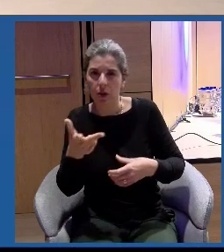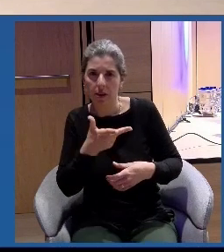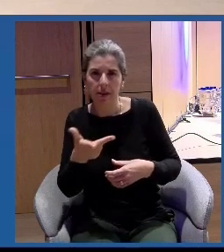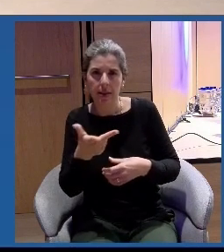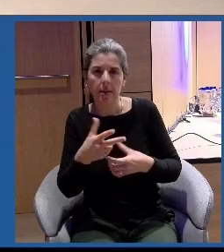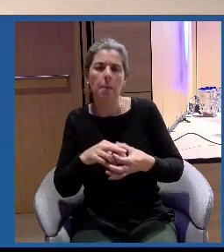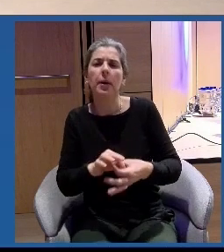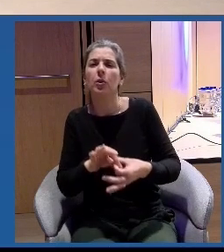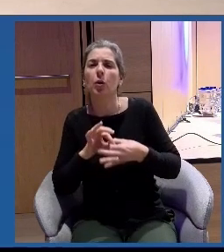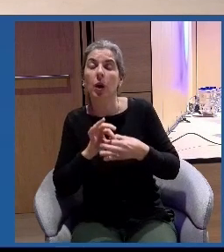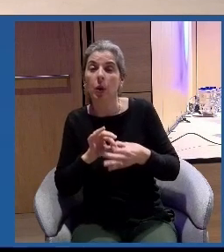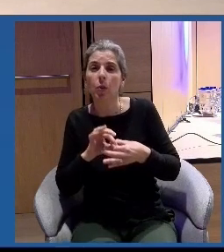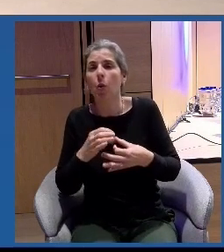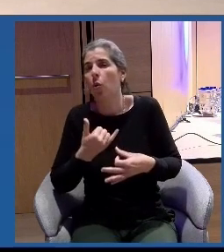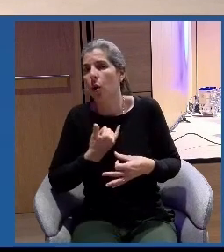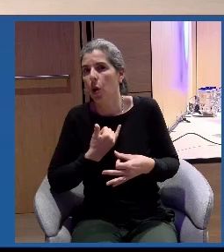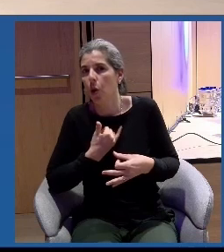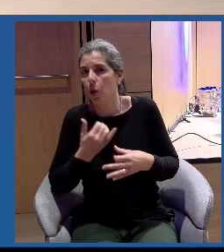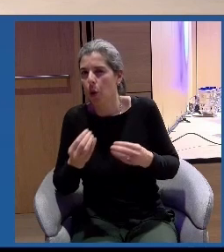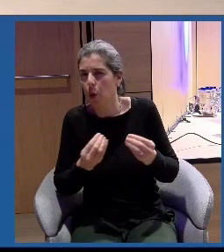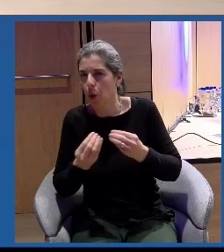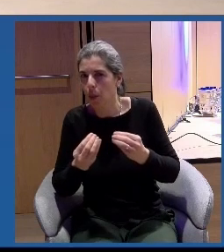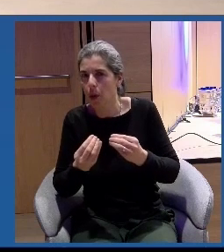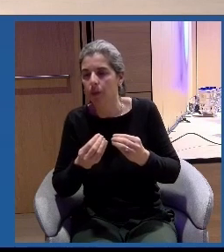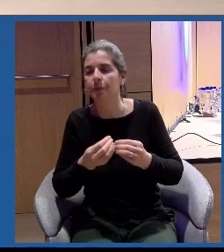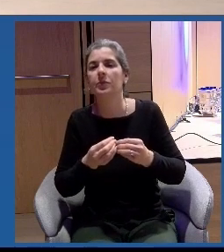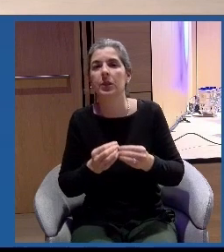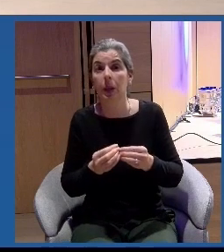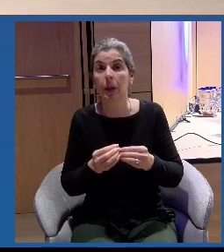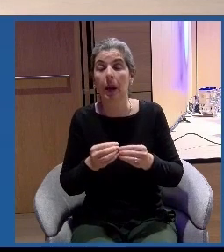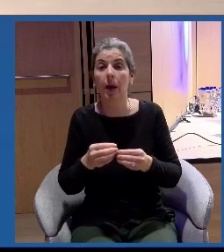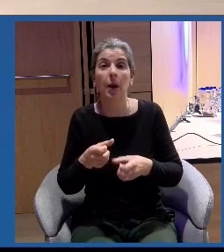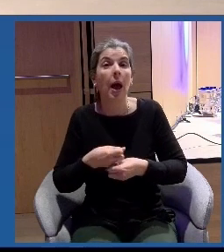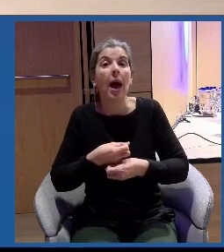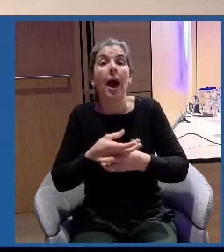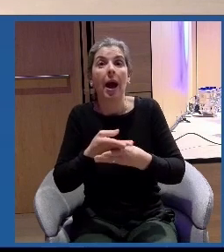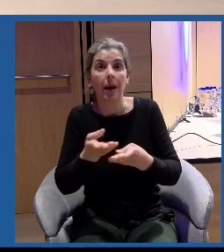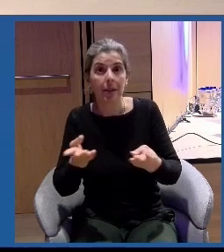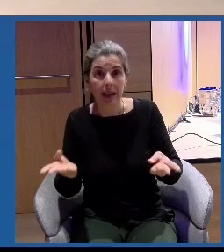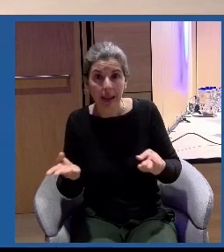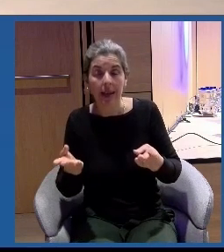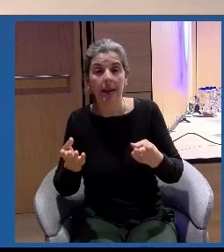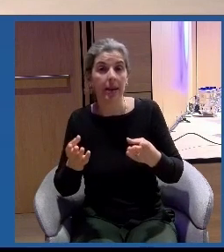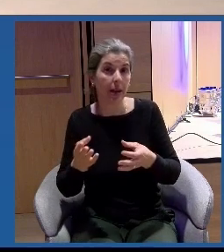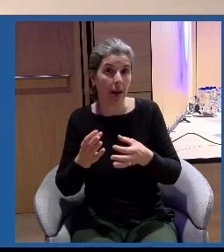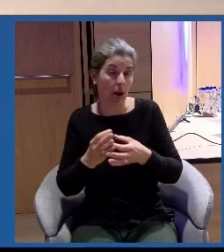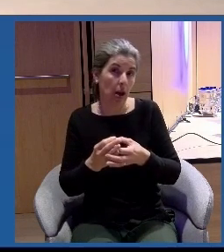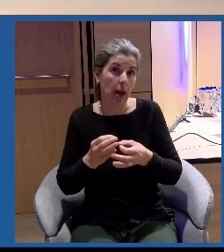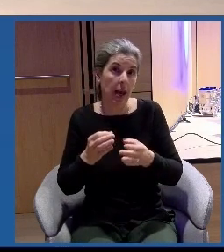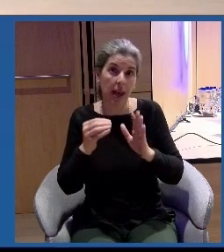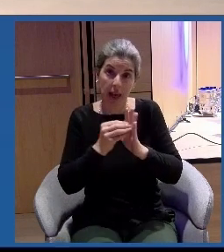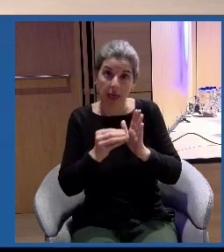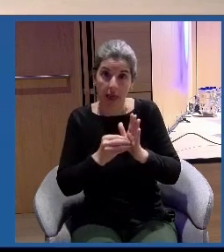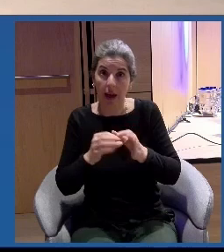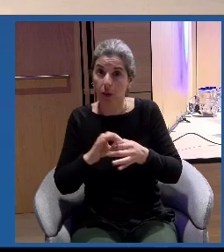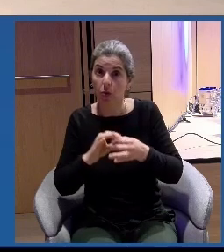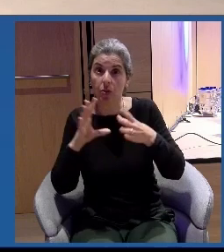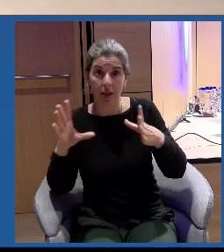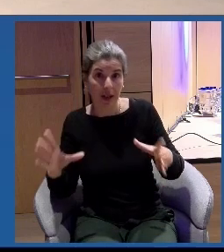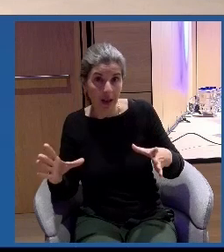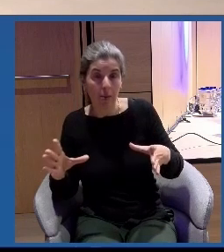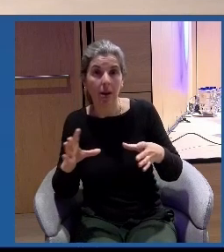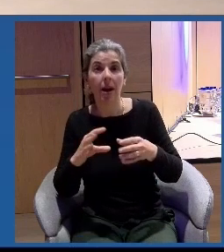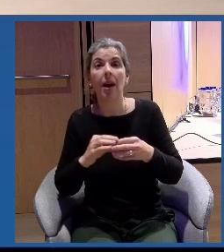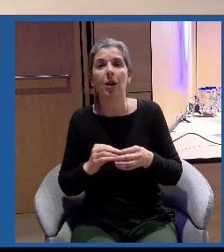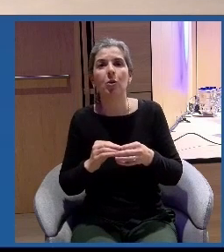qué es importante de nuevo volver a liberar datos? Bueno, de los datos que liberamos del INTAI, una de las preguntas que hacemos también es